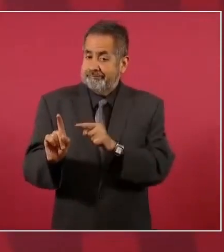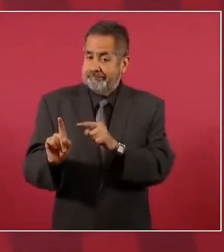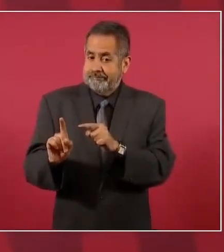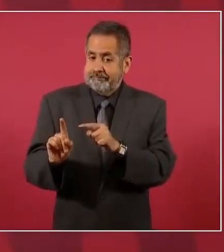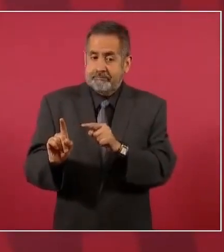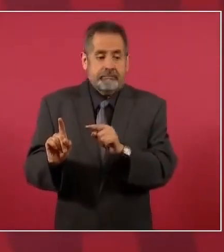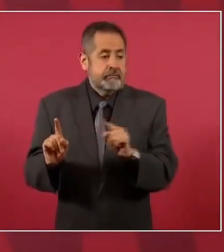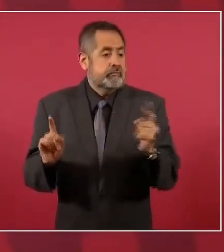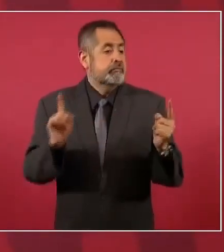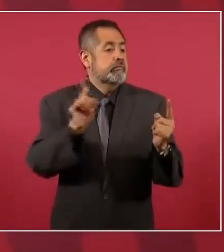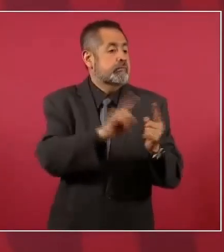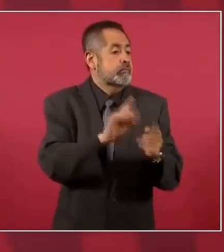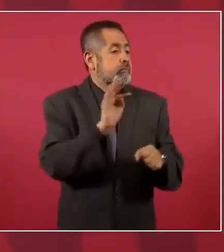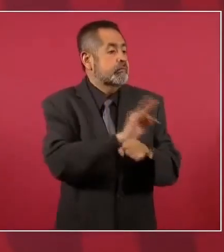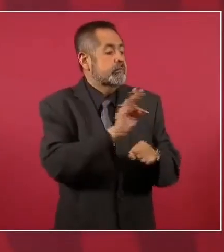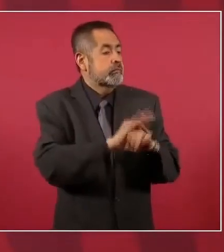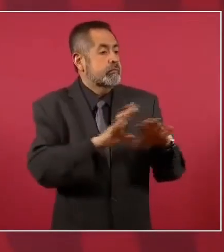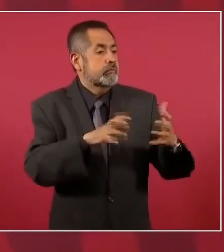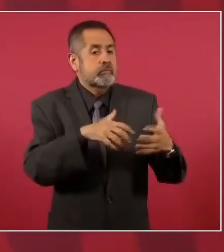era protector